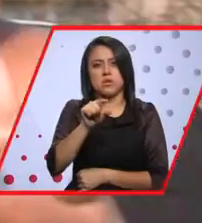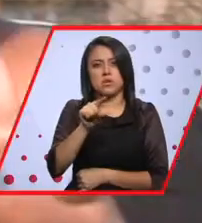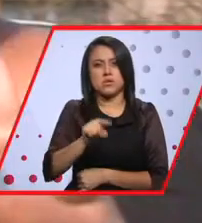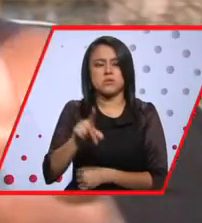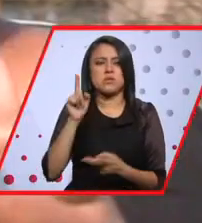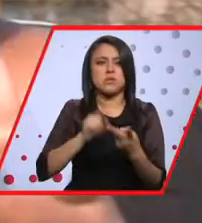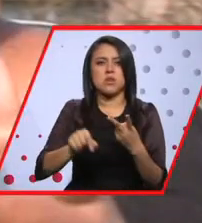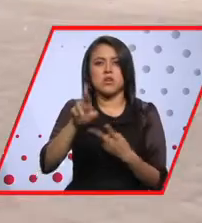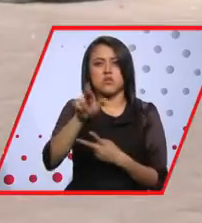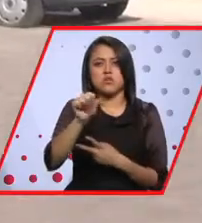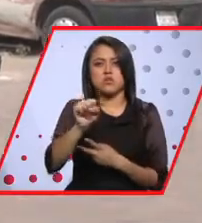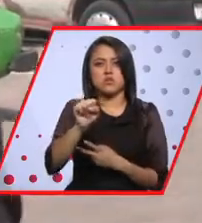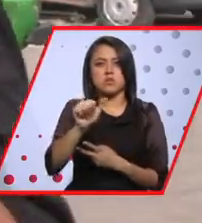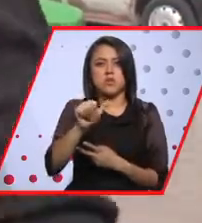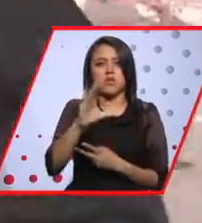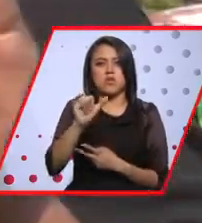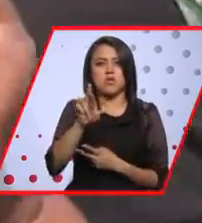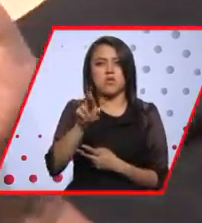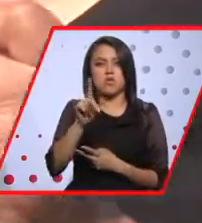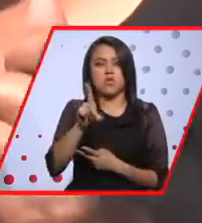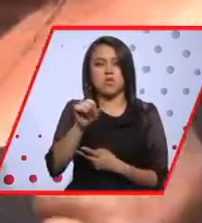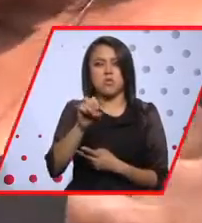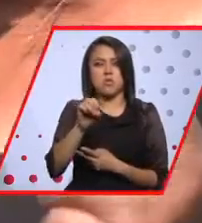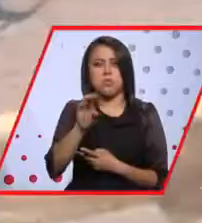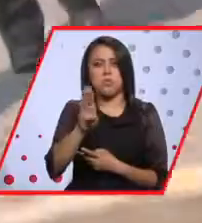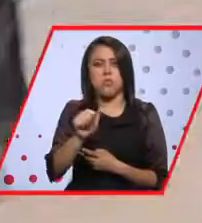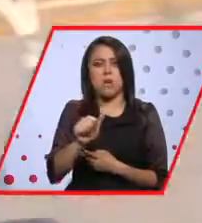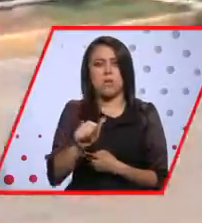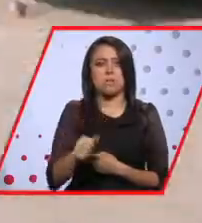Rosa Córdoba López. Es que la señorita tiene muchos